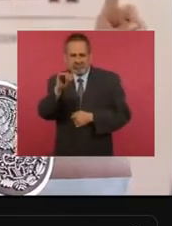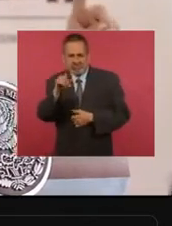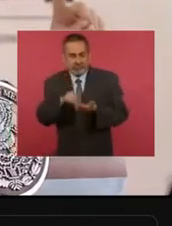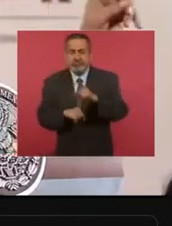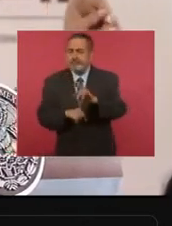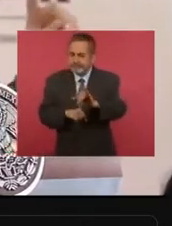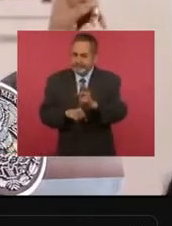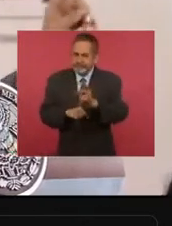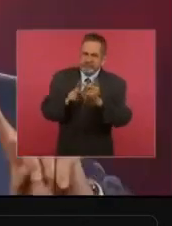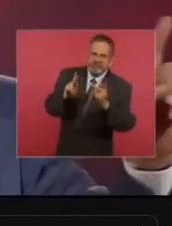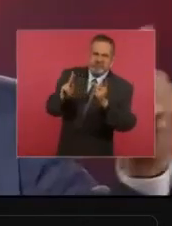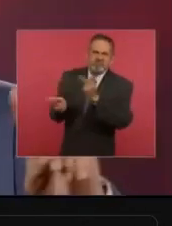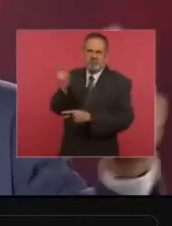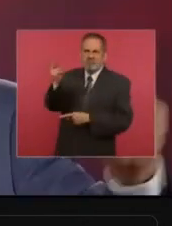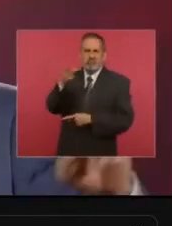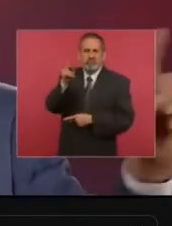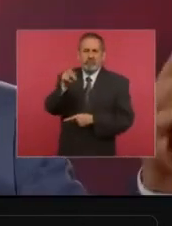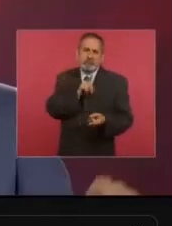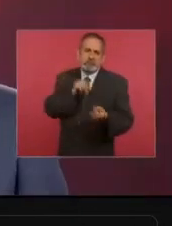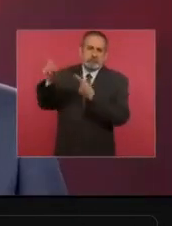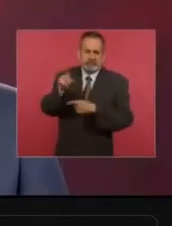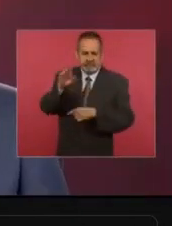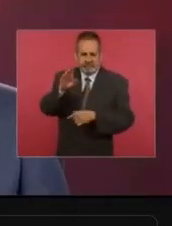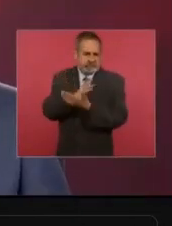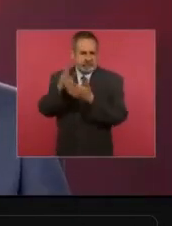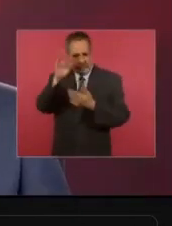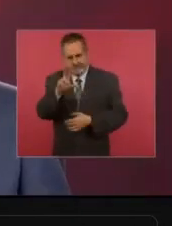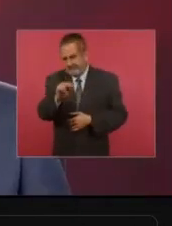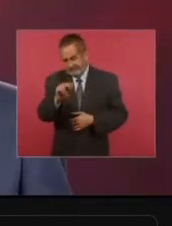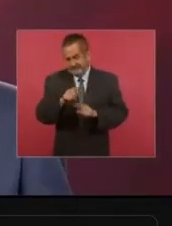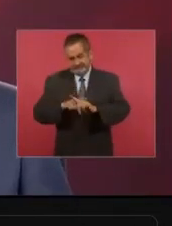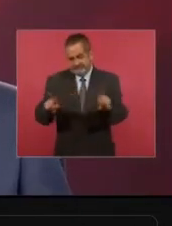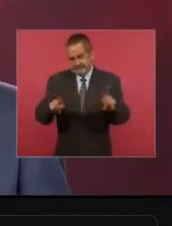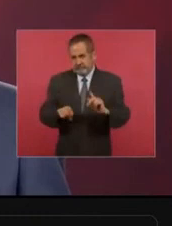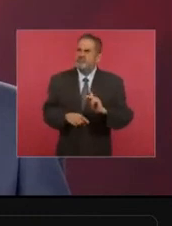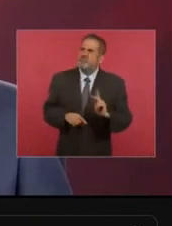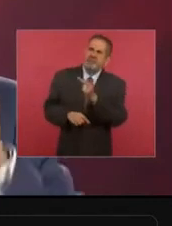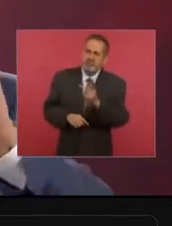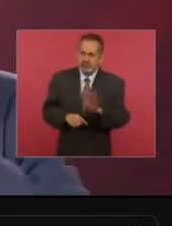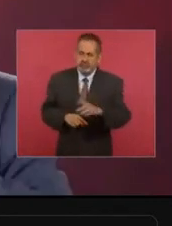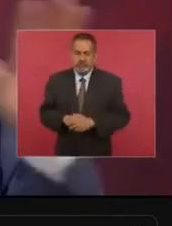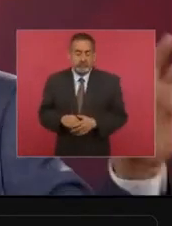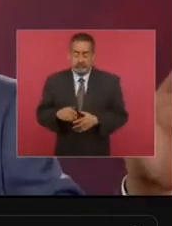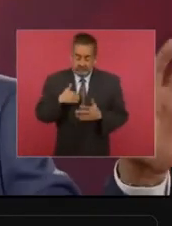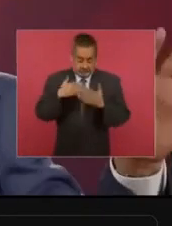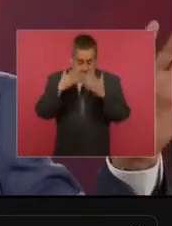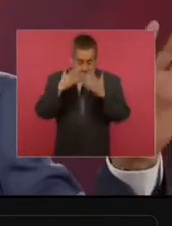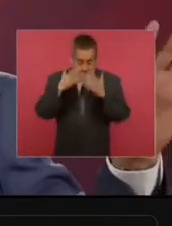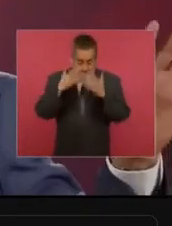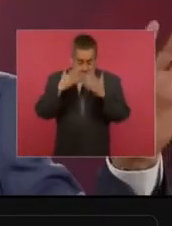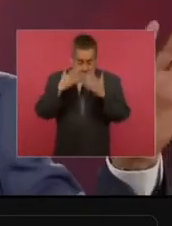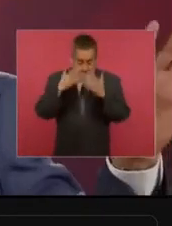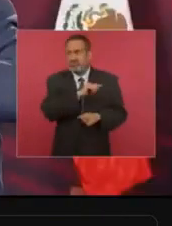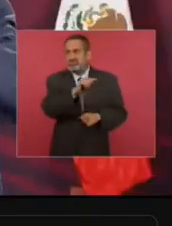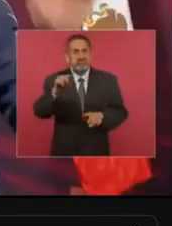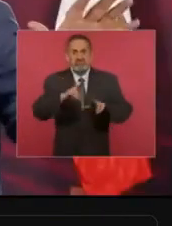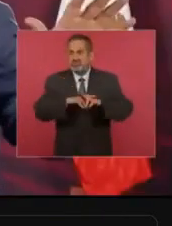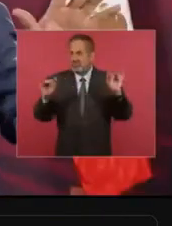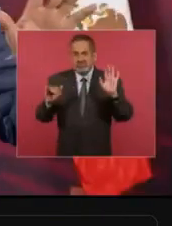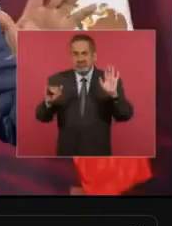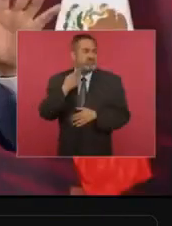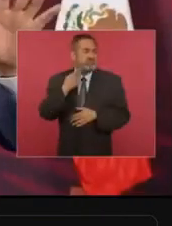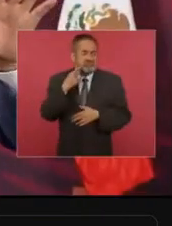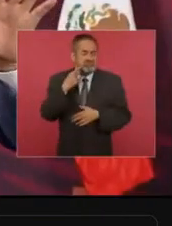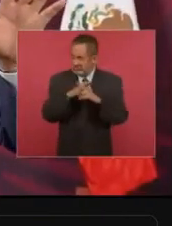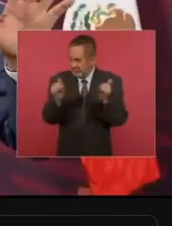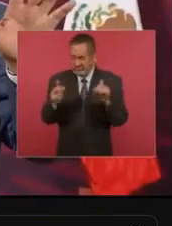Sí pero no a ese extremo yo no conozco a ningún